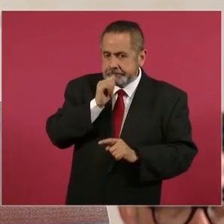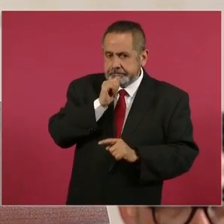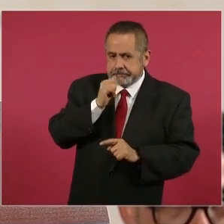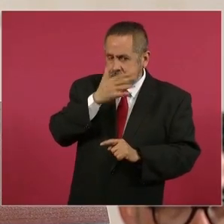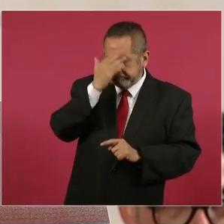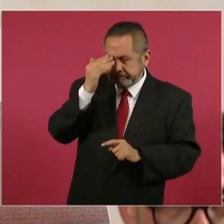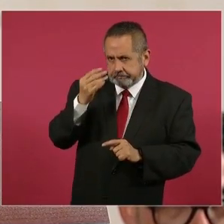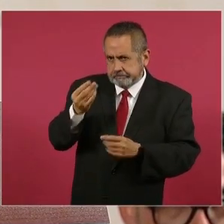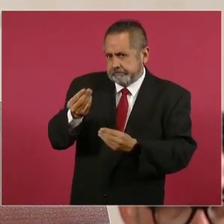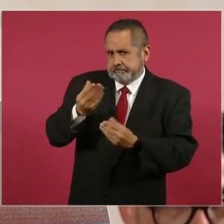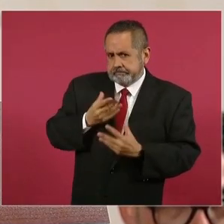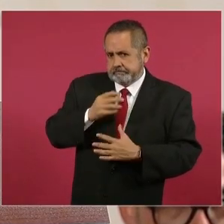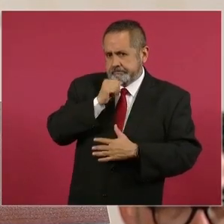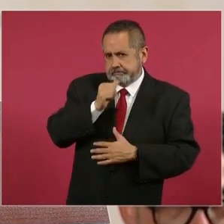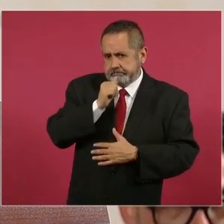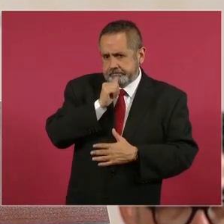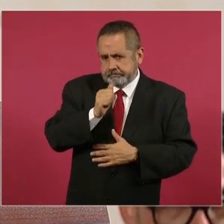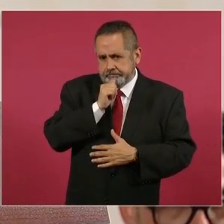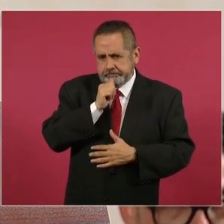a